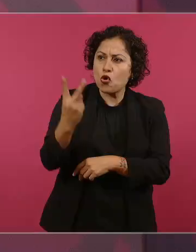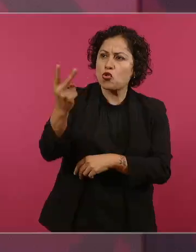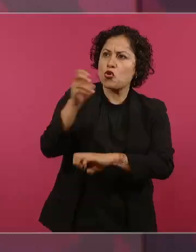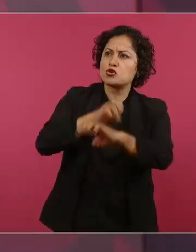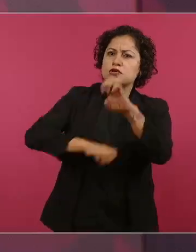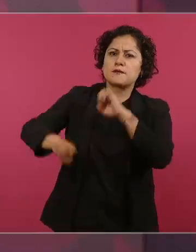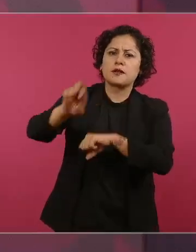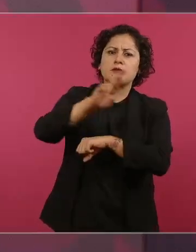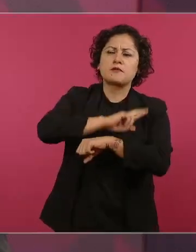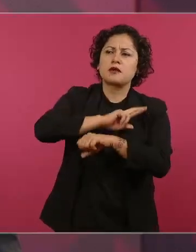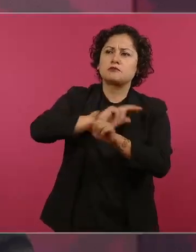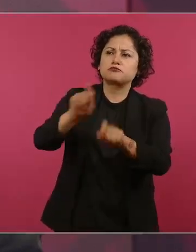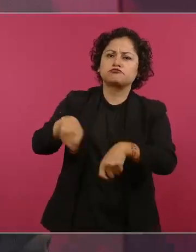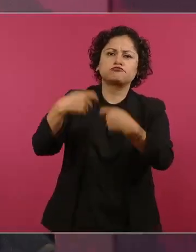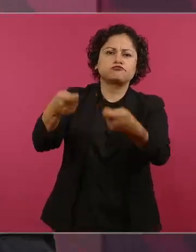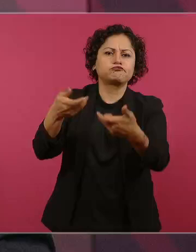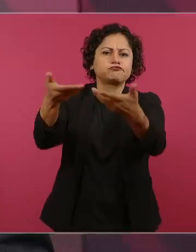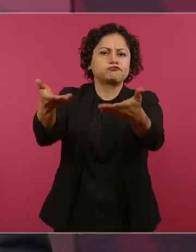ISSSTE